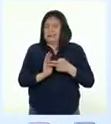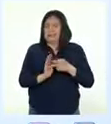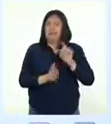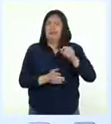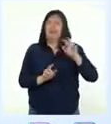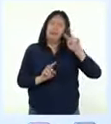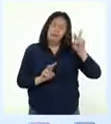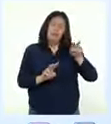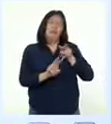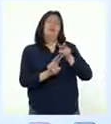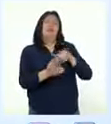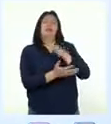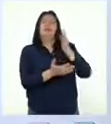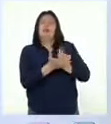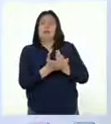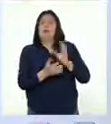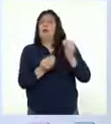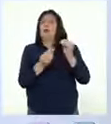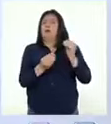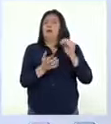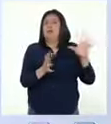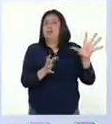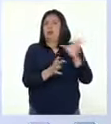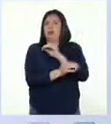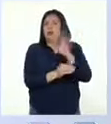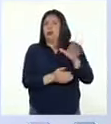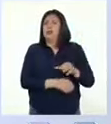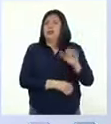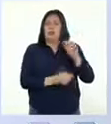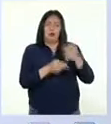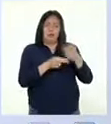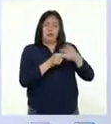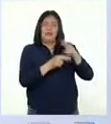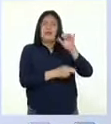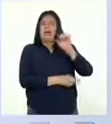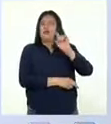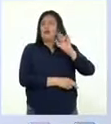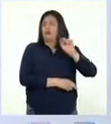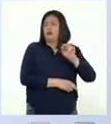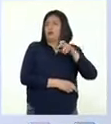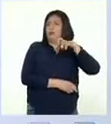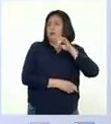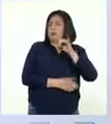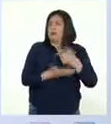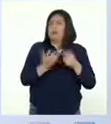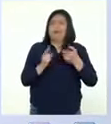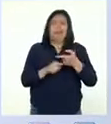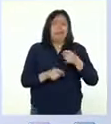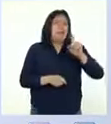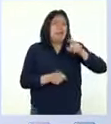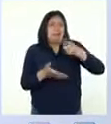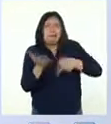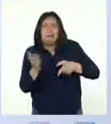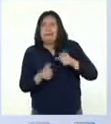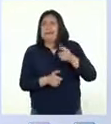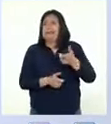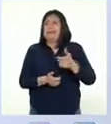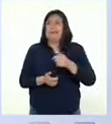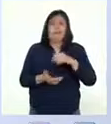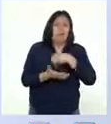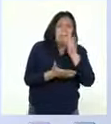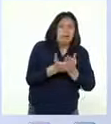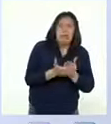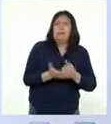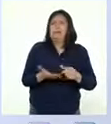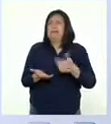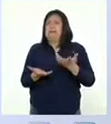ver el problema como un asunto público. Los asuntos públicos comprenden necesidades, problemas, carencias